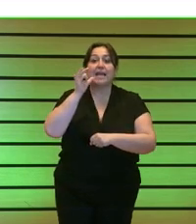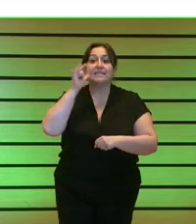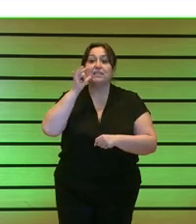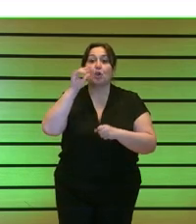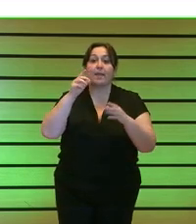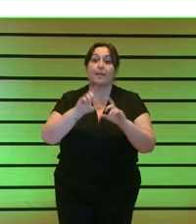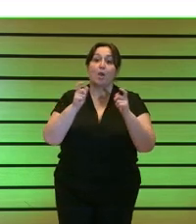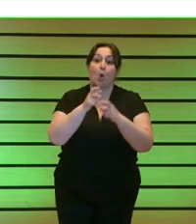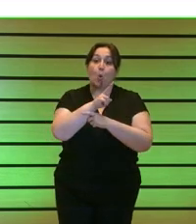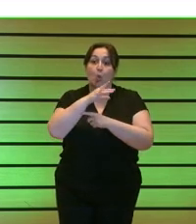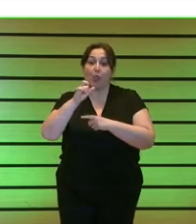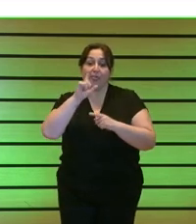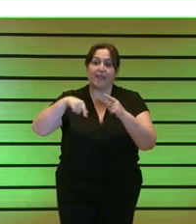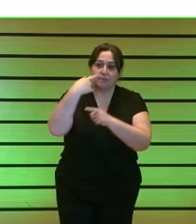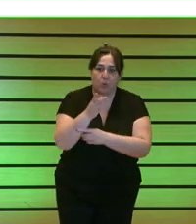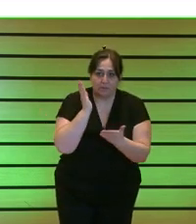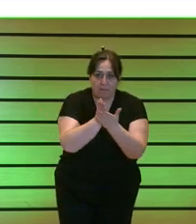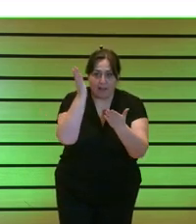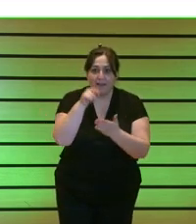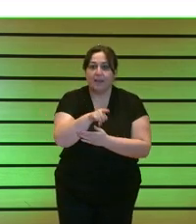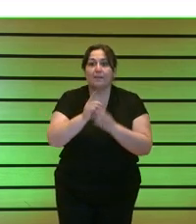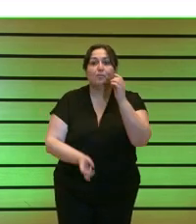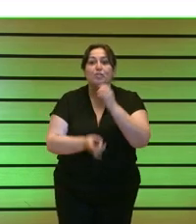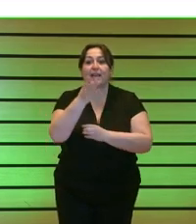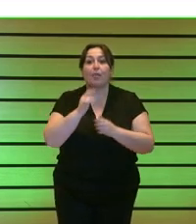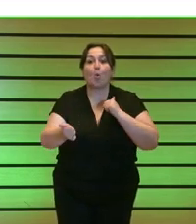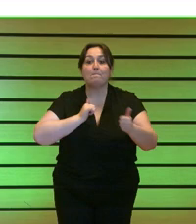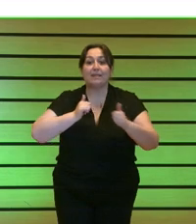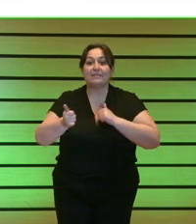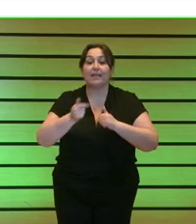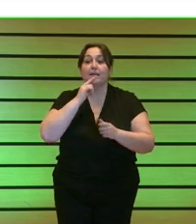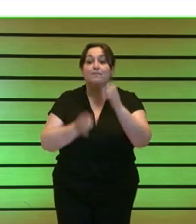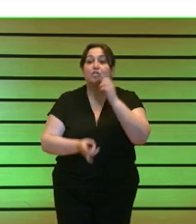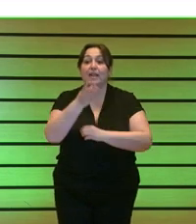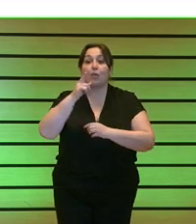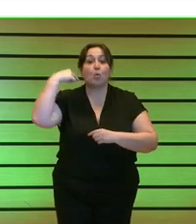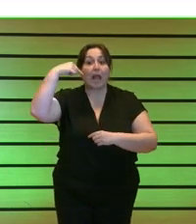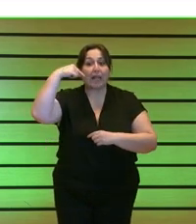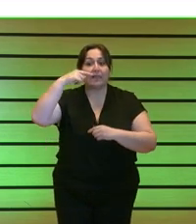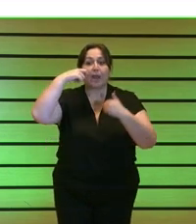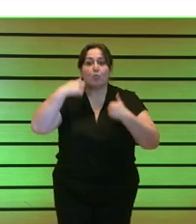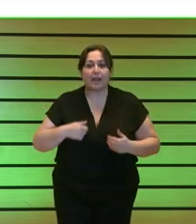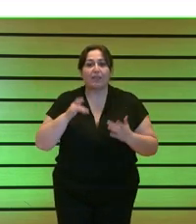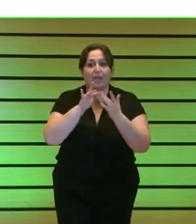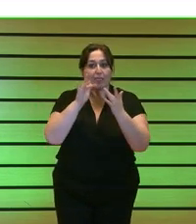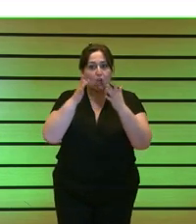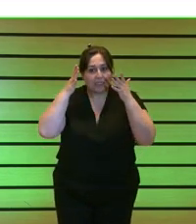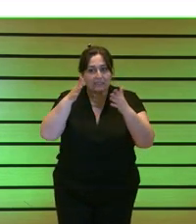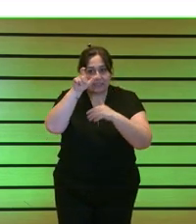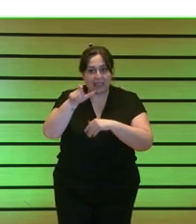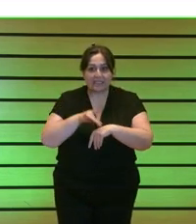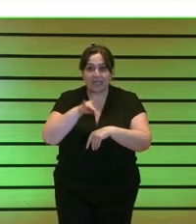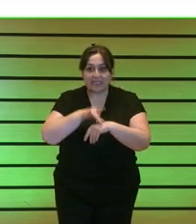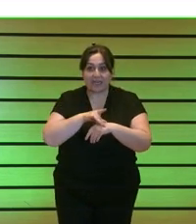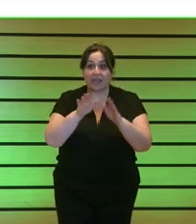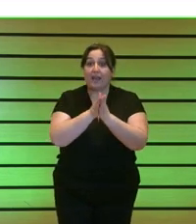máster en humanización que trabaja esa formación hemos creado una cátedra de humanización de la asistencia sanitaria hemos creado a partir del manual